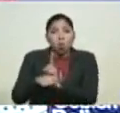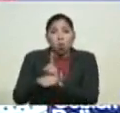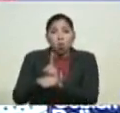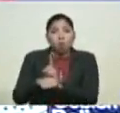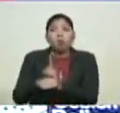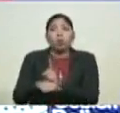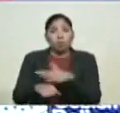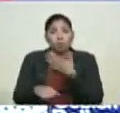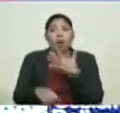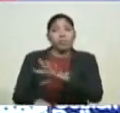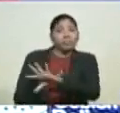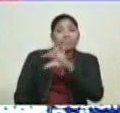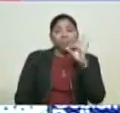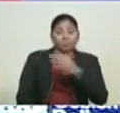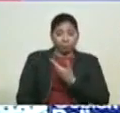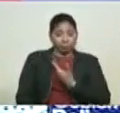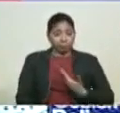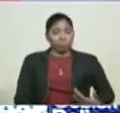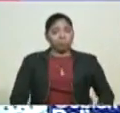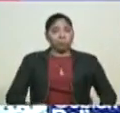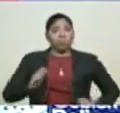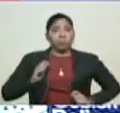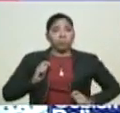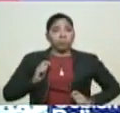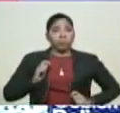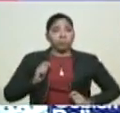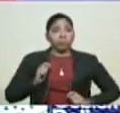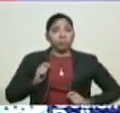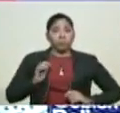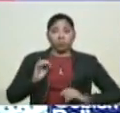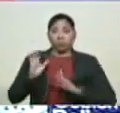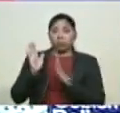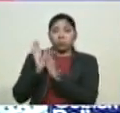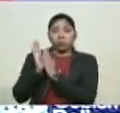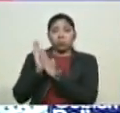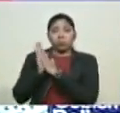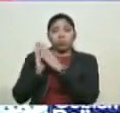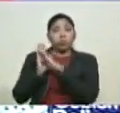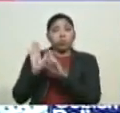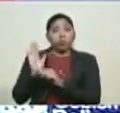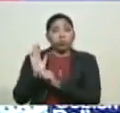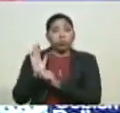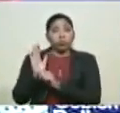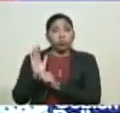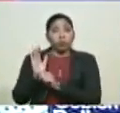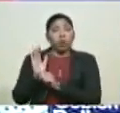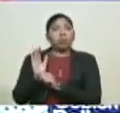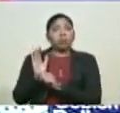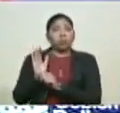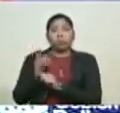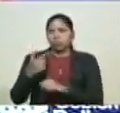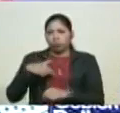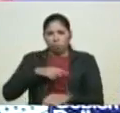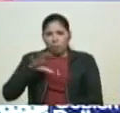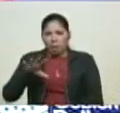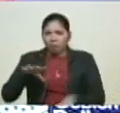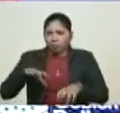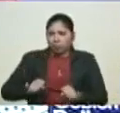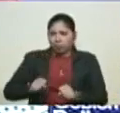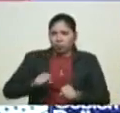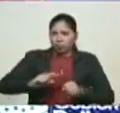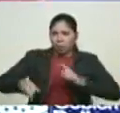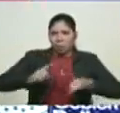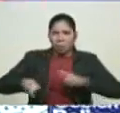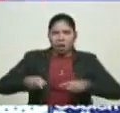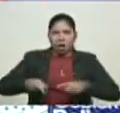por el único que lo puede reconocer de acuerdo a nuestra constitución. Nosotros no somos un país ocupado, intervenido, tutoriado,